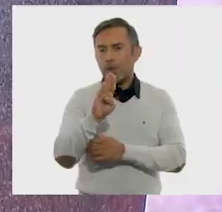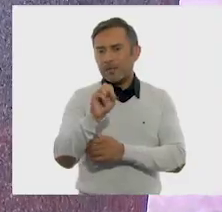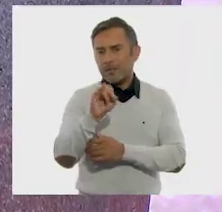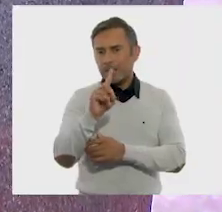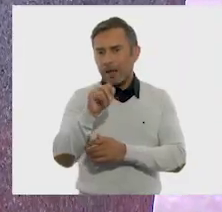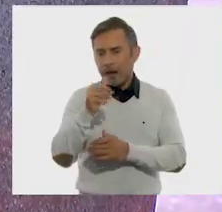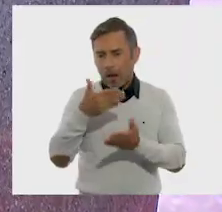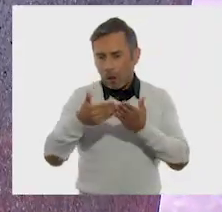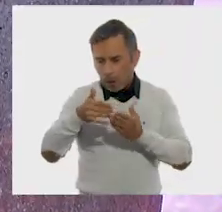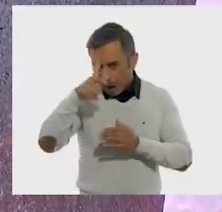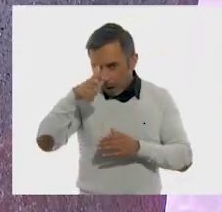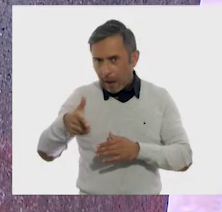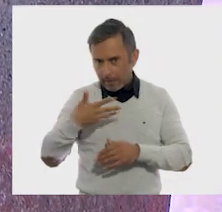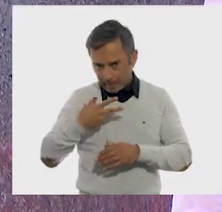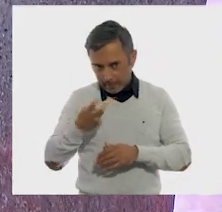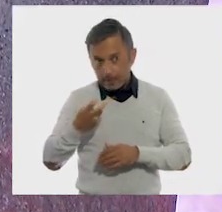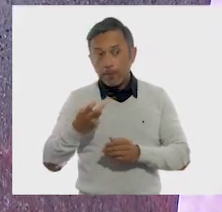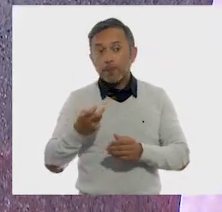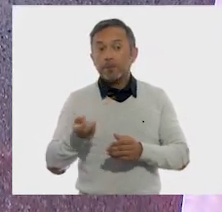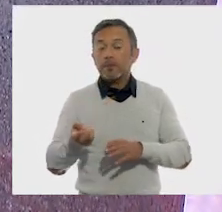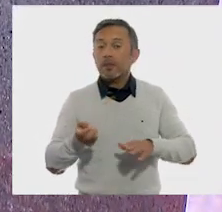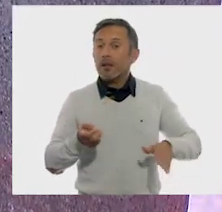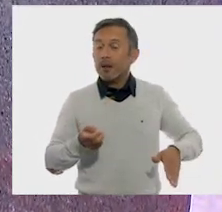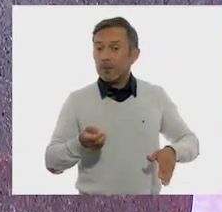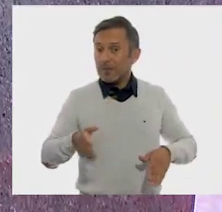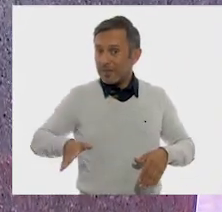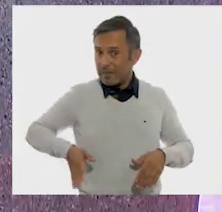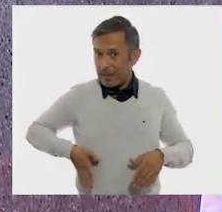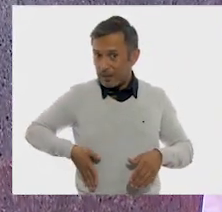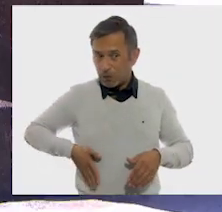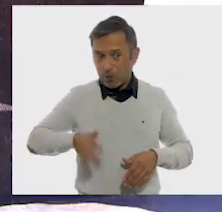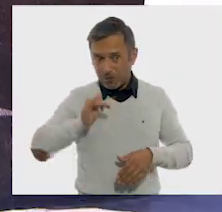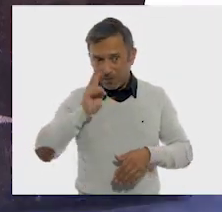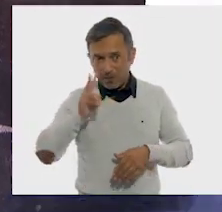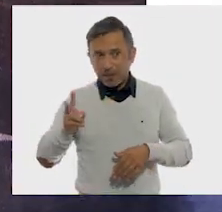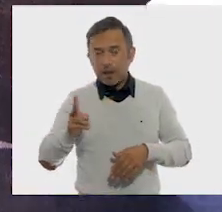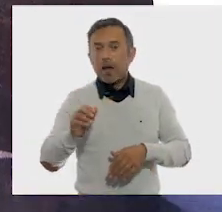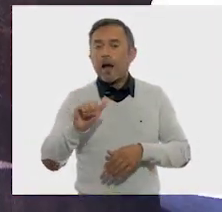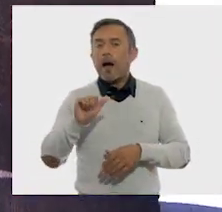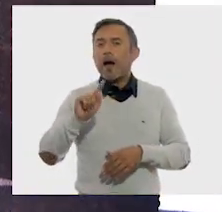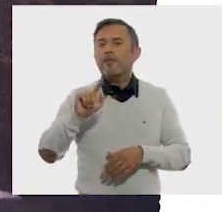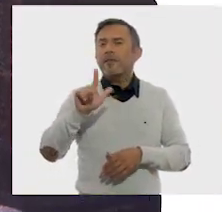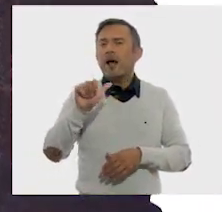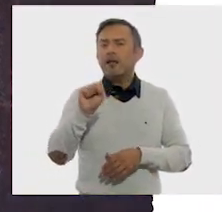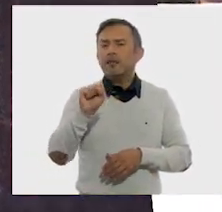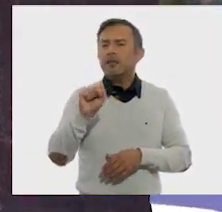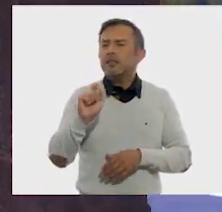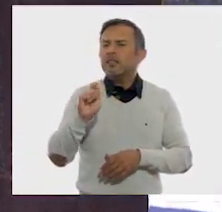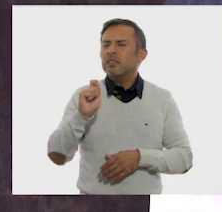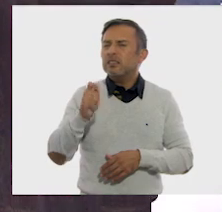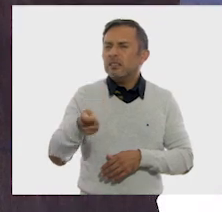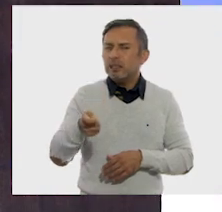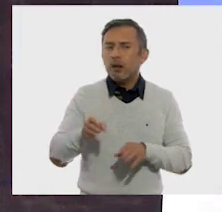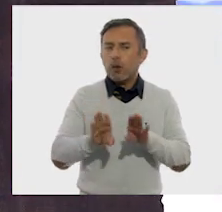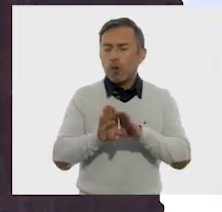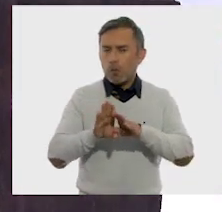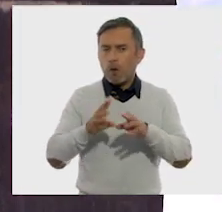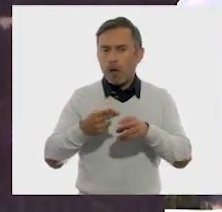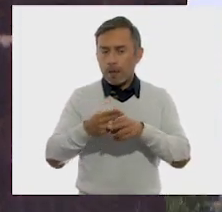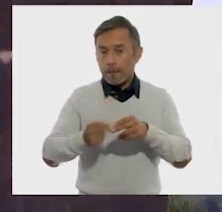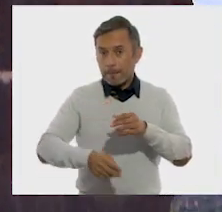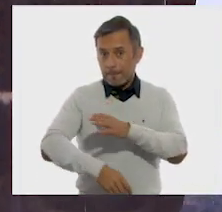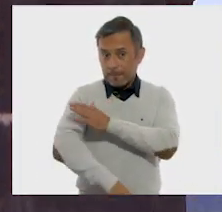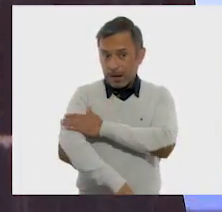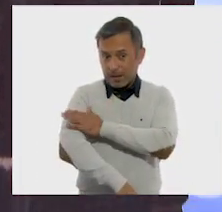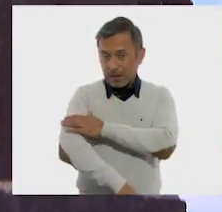y del lado derecho porta un arma que es muy importante, que es el atlas. El atlas es un arma que es una extensión del brazo donde